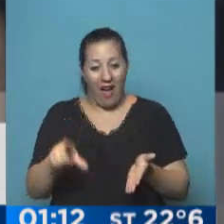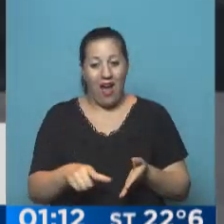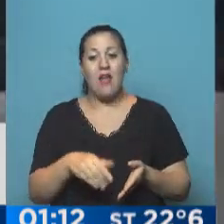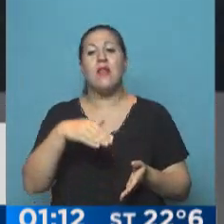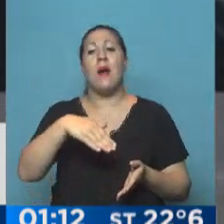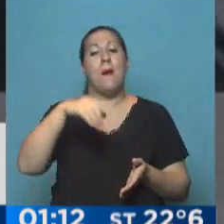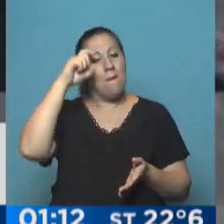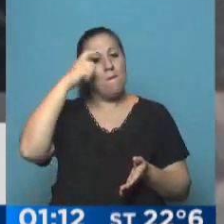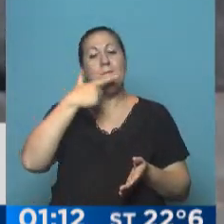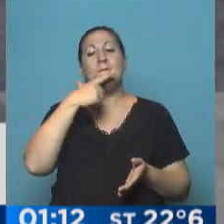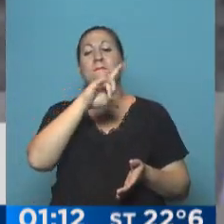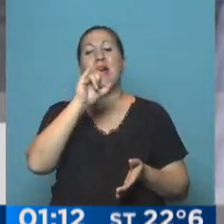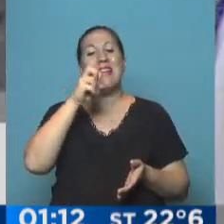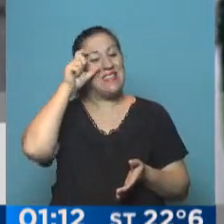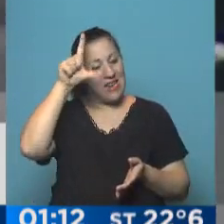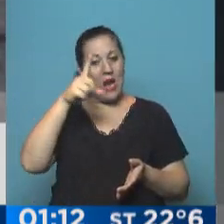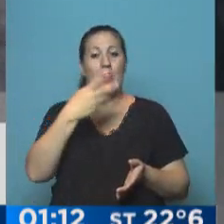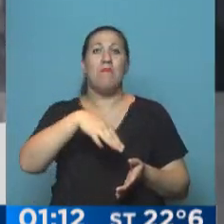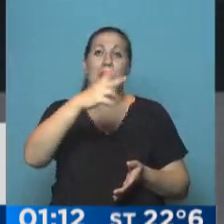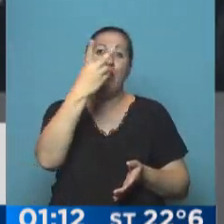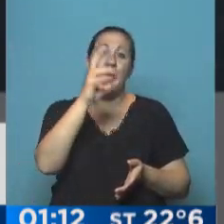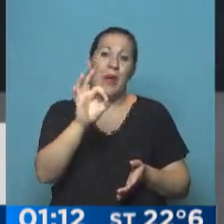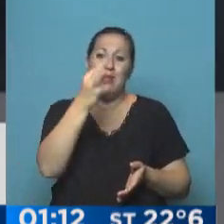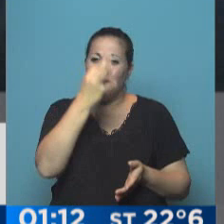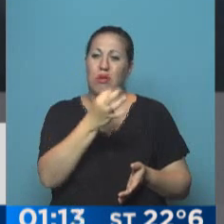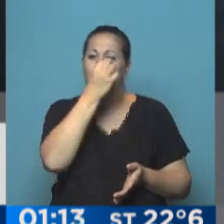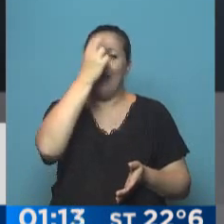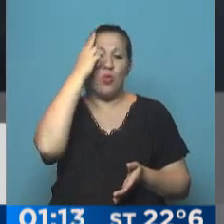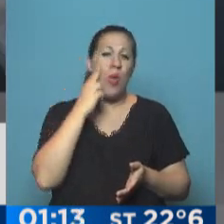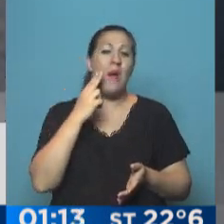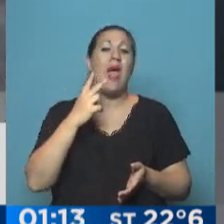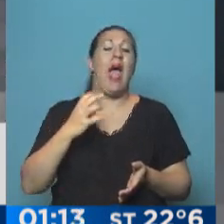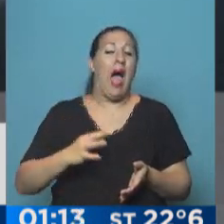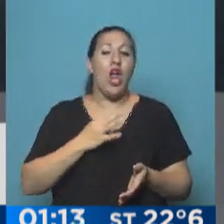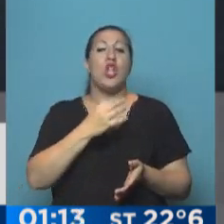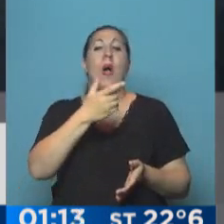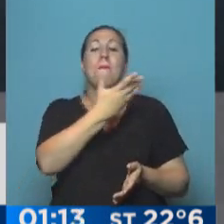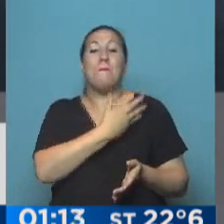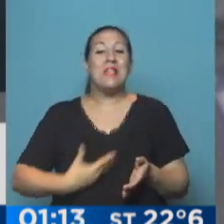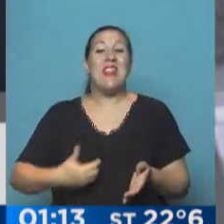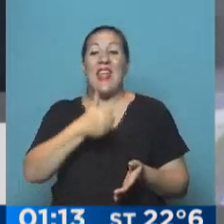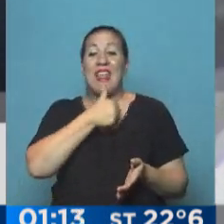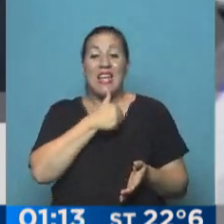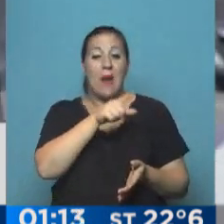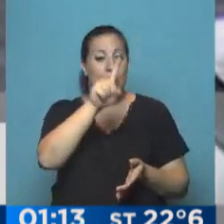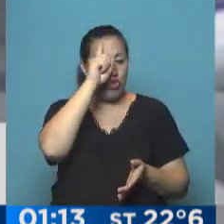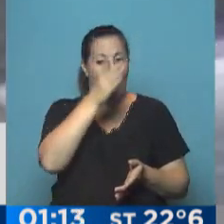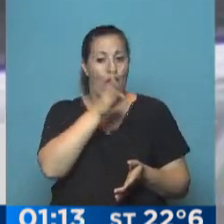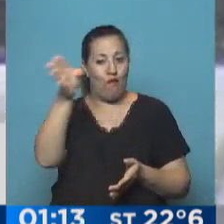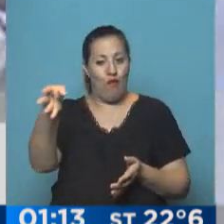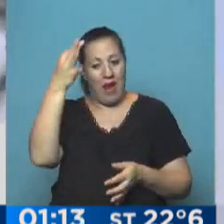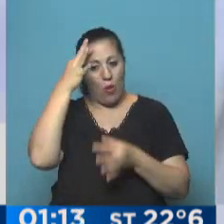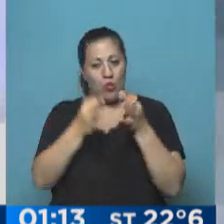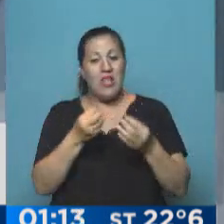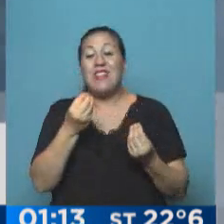Luis Meisner, quien fue durante más de 20 años, 29 concretamente, presidente de Quilmes. Se entregó a la justicia y lo que van a pedir, como